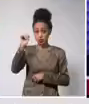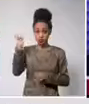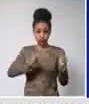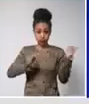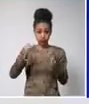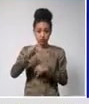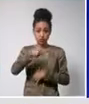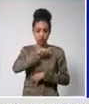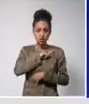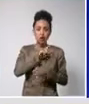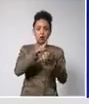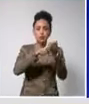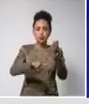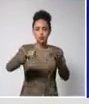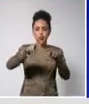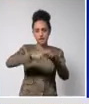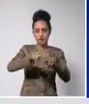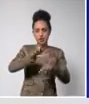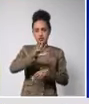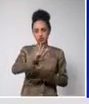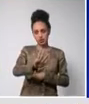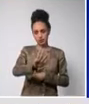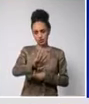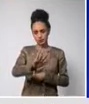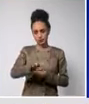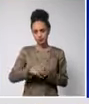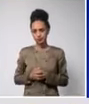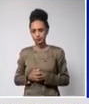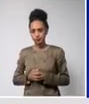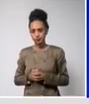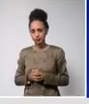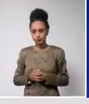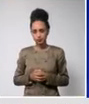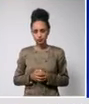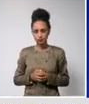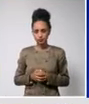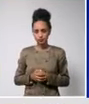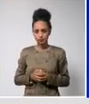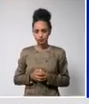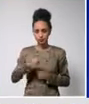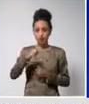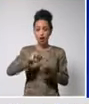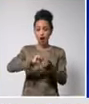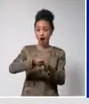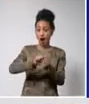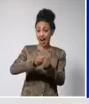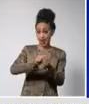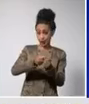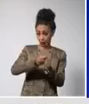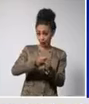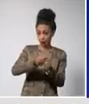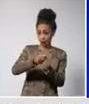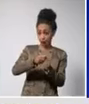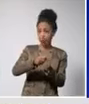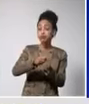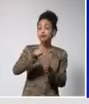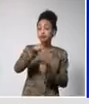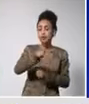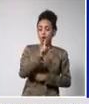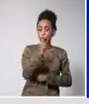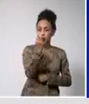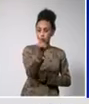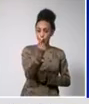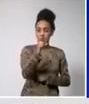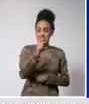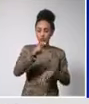la provincia de La Habana 5, de los municipios Arroyo Naranjo y Centro Habana, 1 de cada uno, y